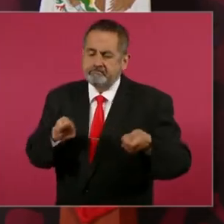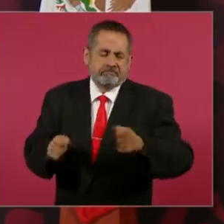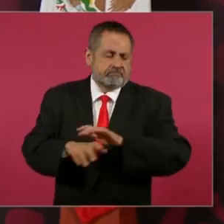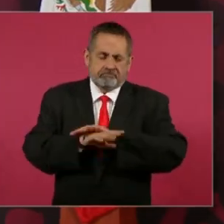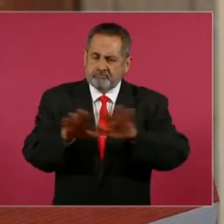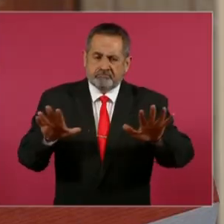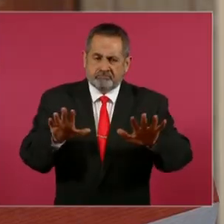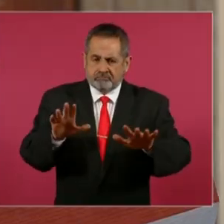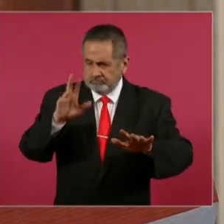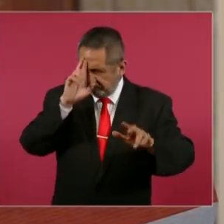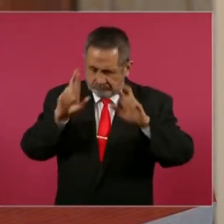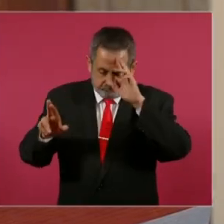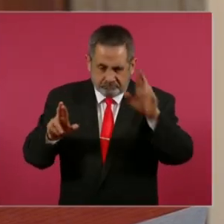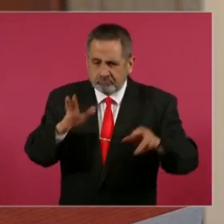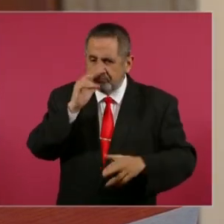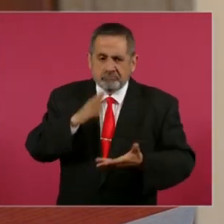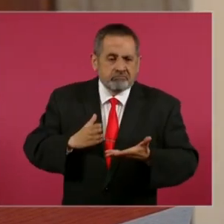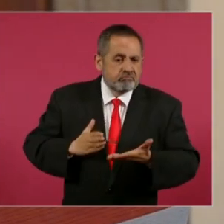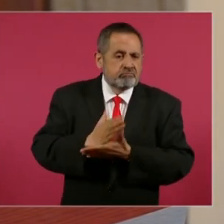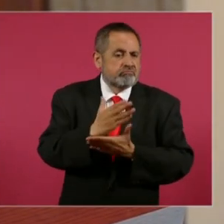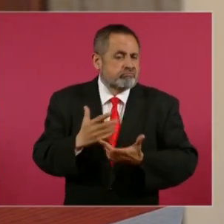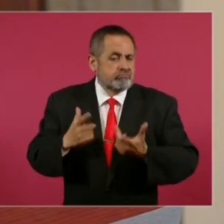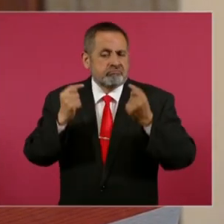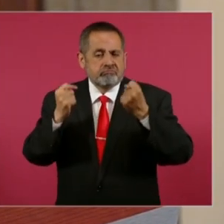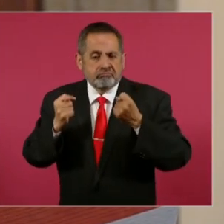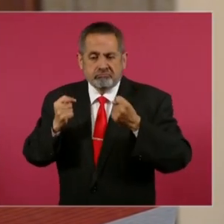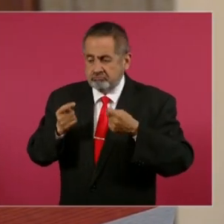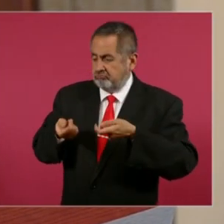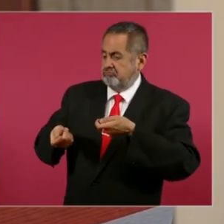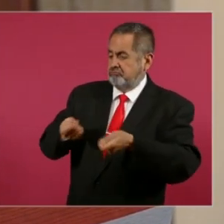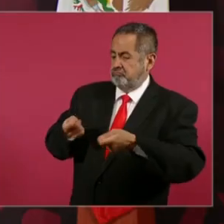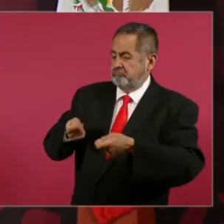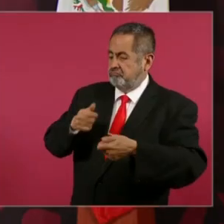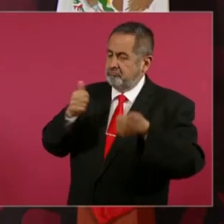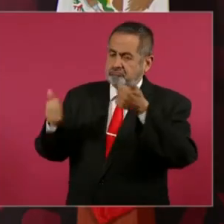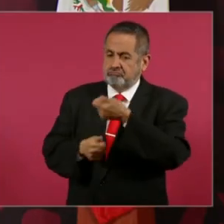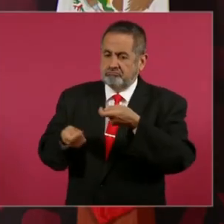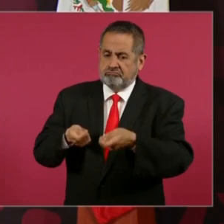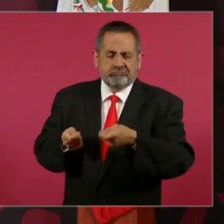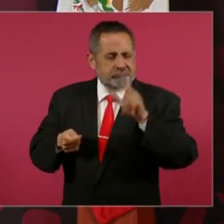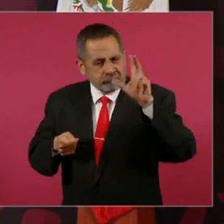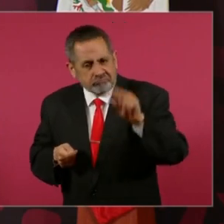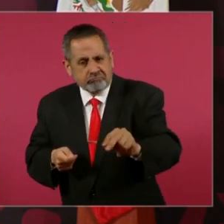tiene derecho a someter a otro.